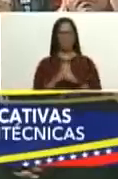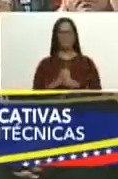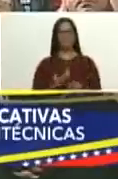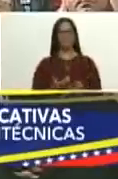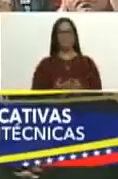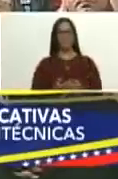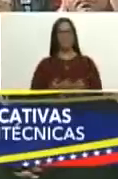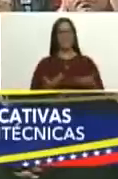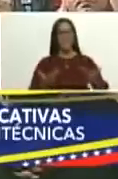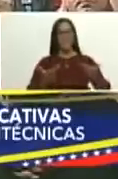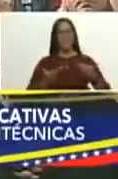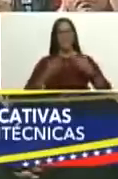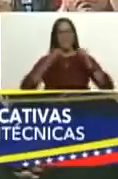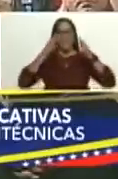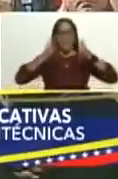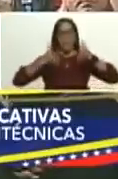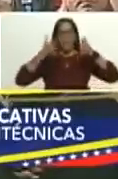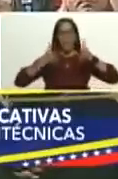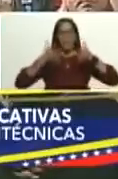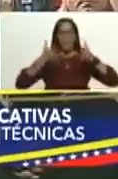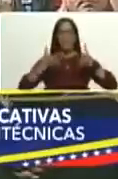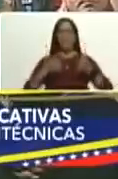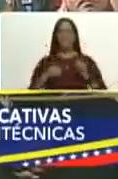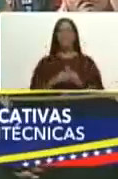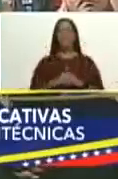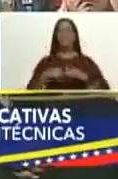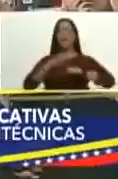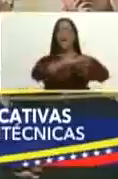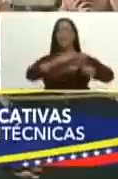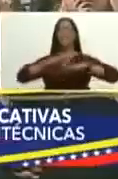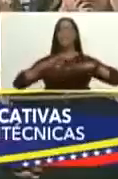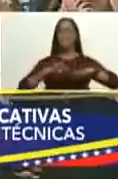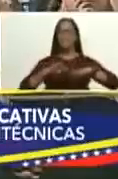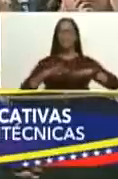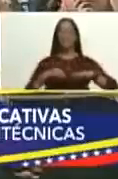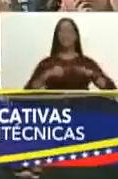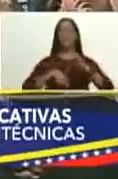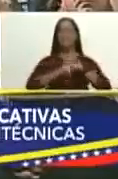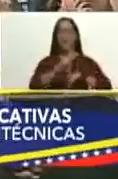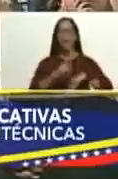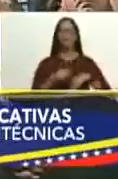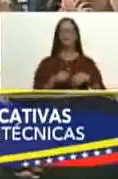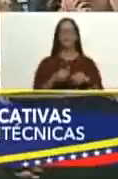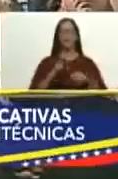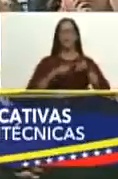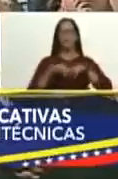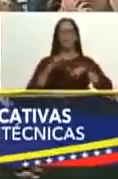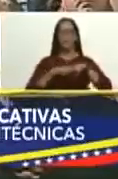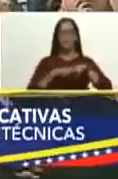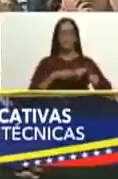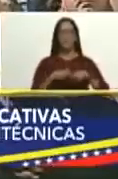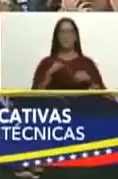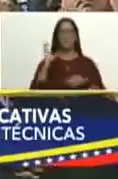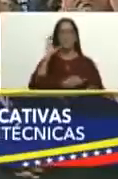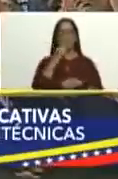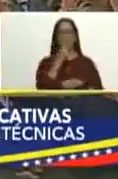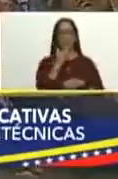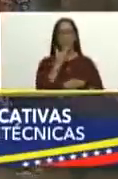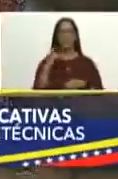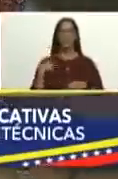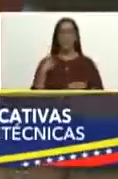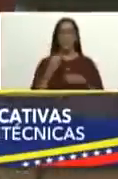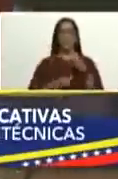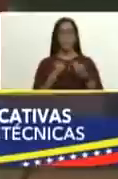los diseñadores, en los arquitectos, en los que vamos a construir esa patria bonita. Y lo tenemos que hacer,